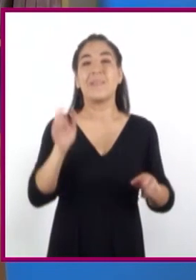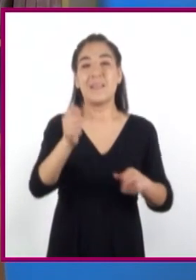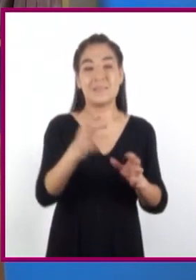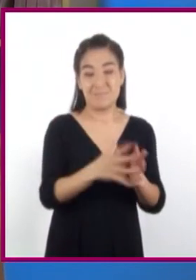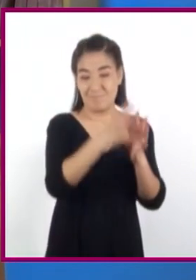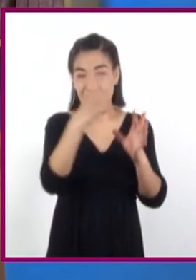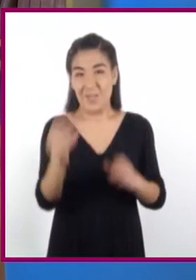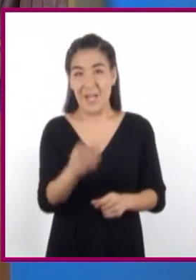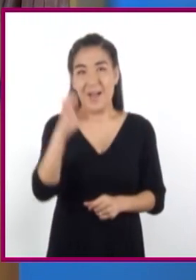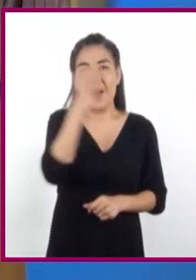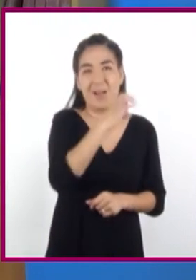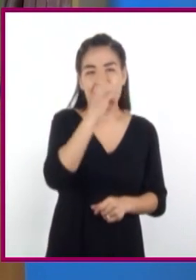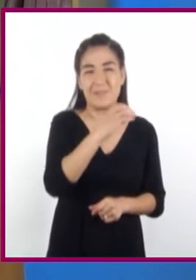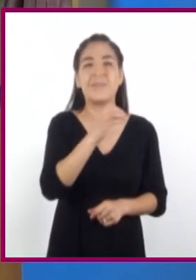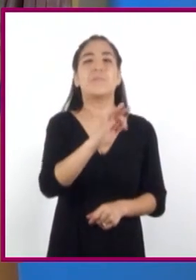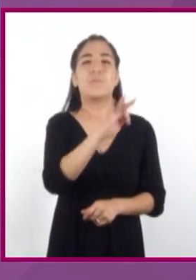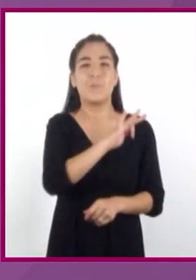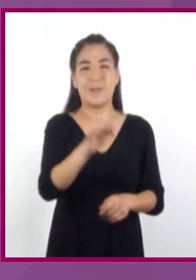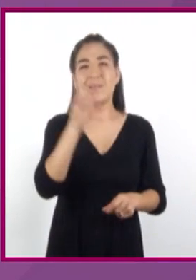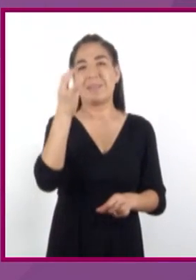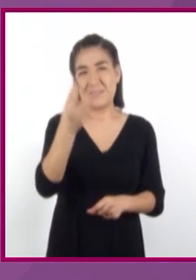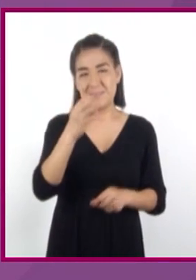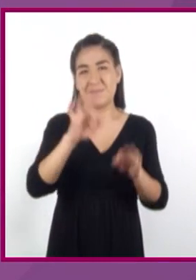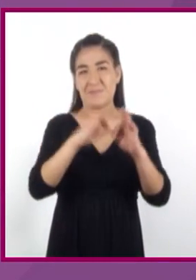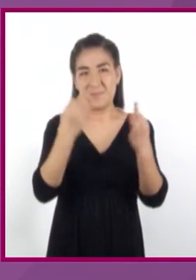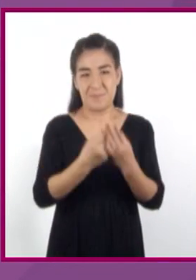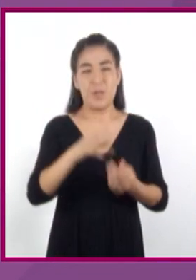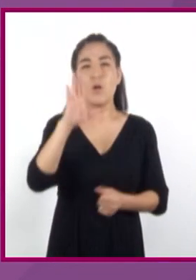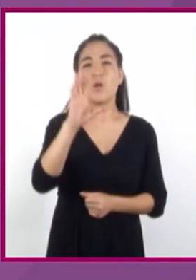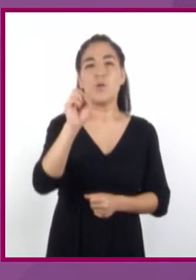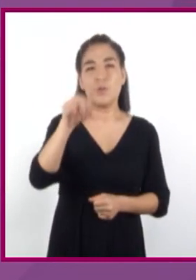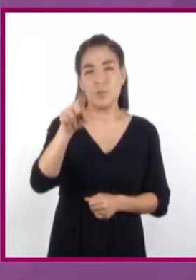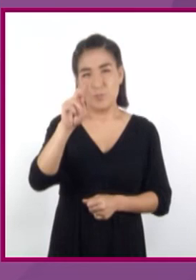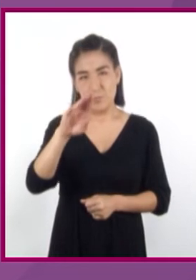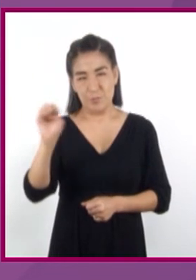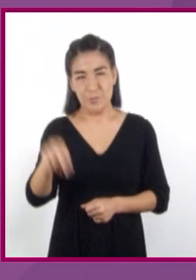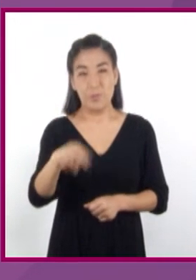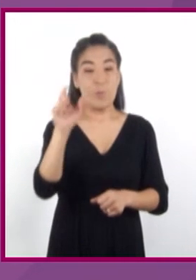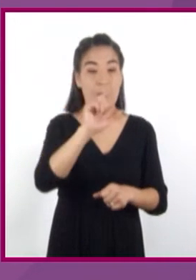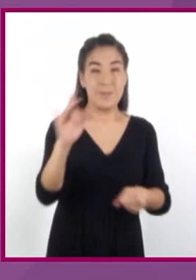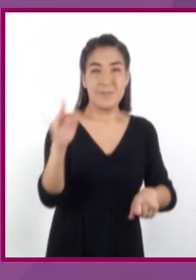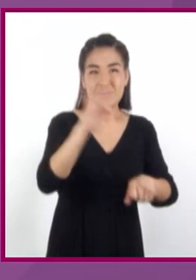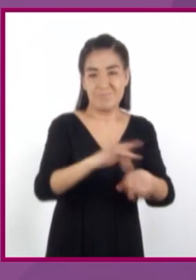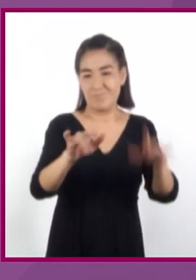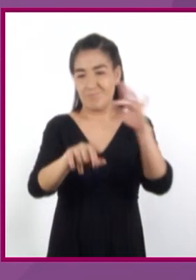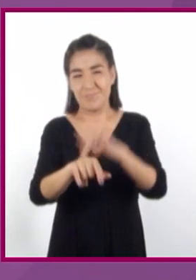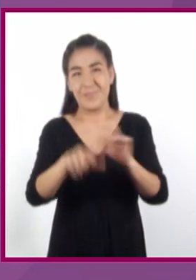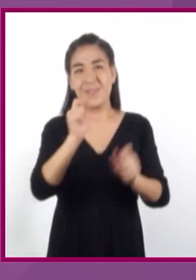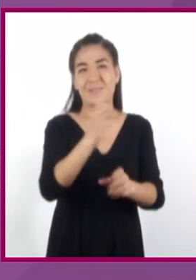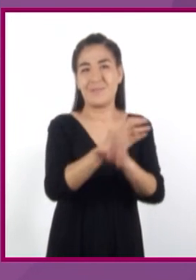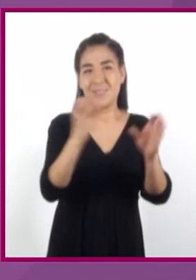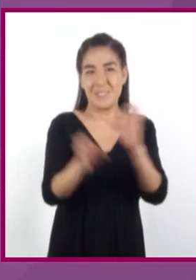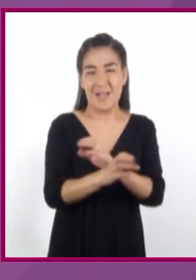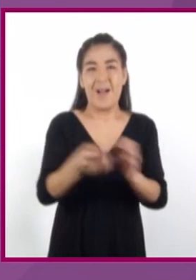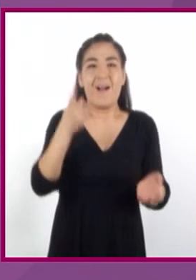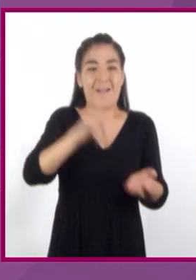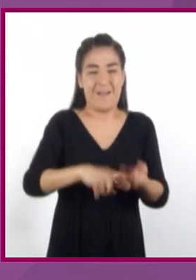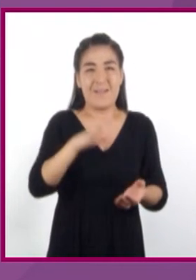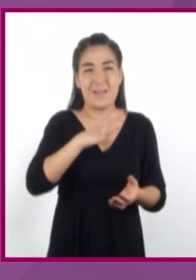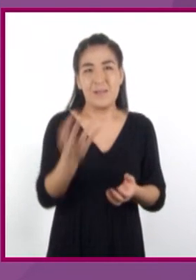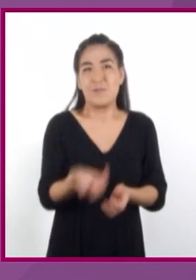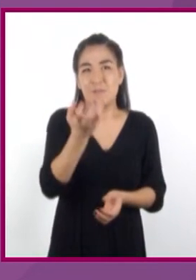del calor se puede dar de tres formas. Por conducción, cuando se ponen en contacto dos objetos que se encuentran a